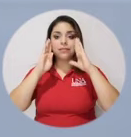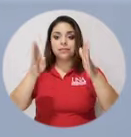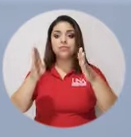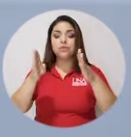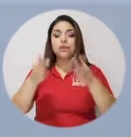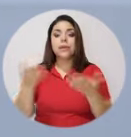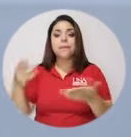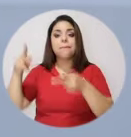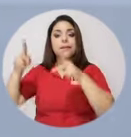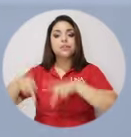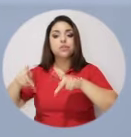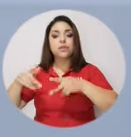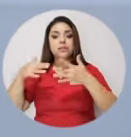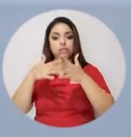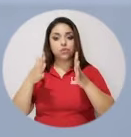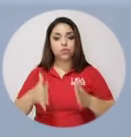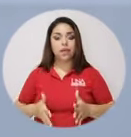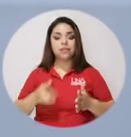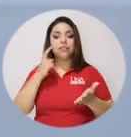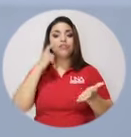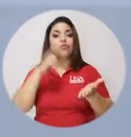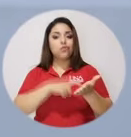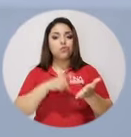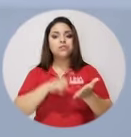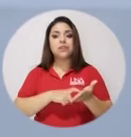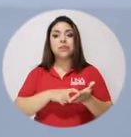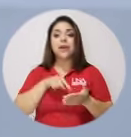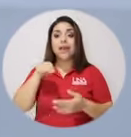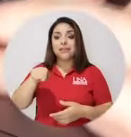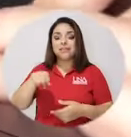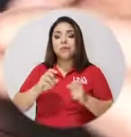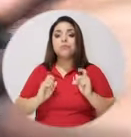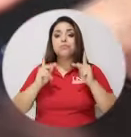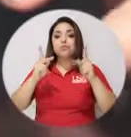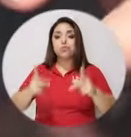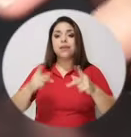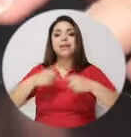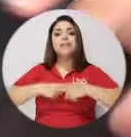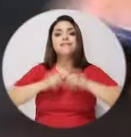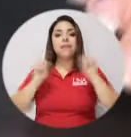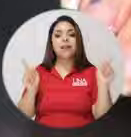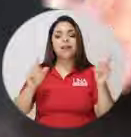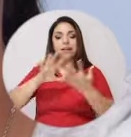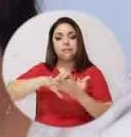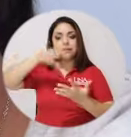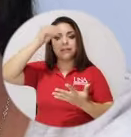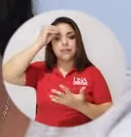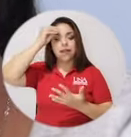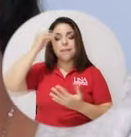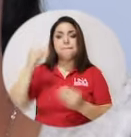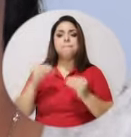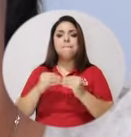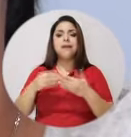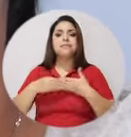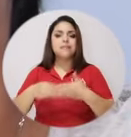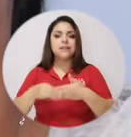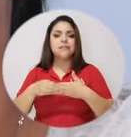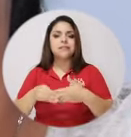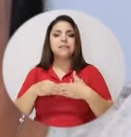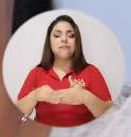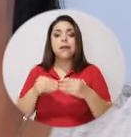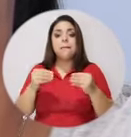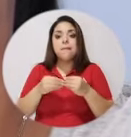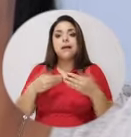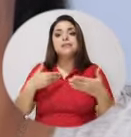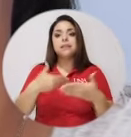que las personas estudiantes reconocieron una oportunidad diferente de aprendizaje, más flexible, una